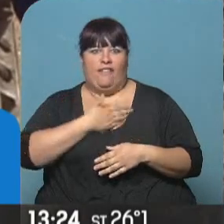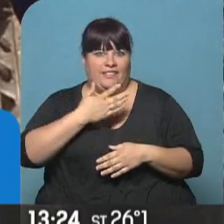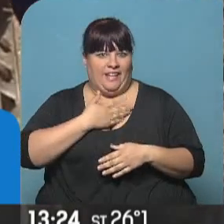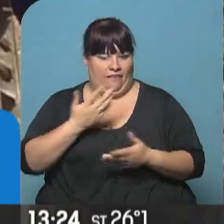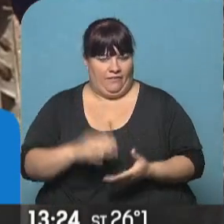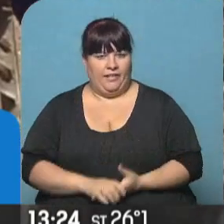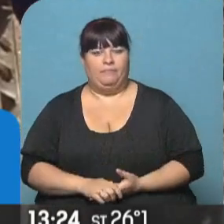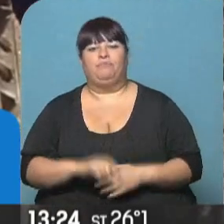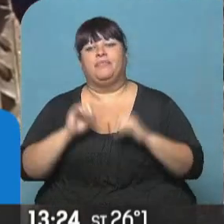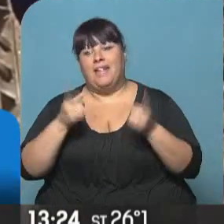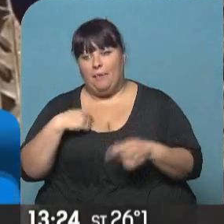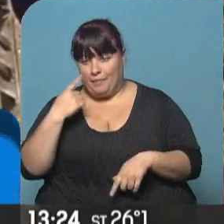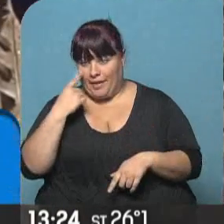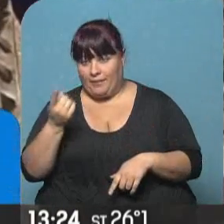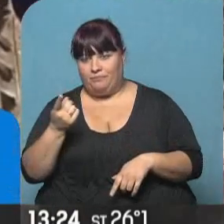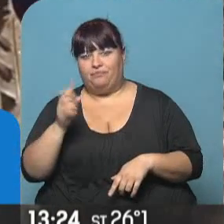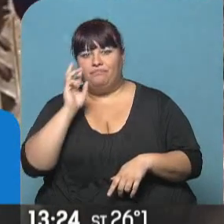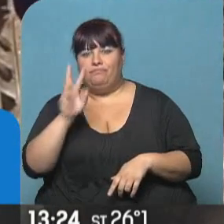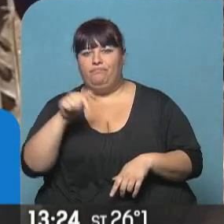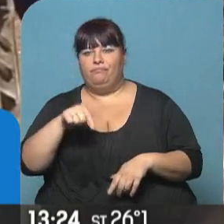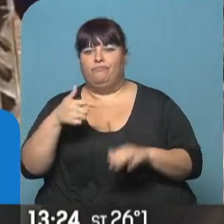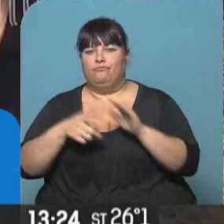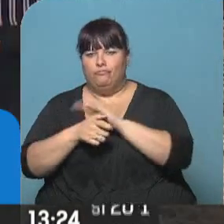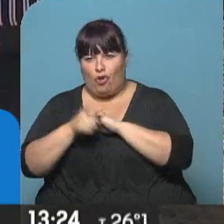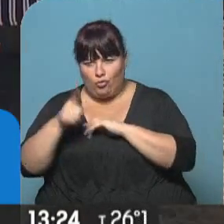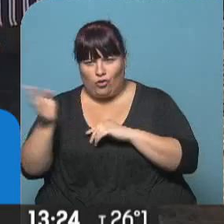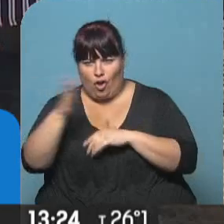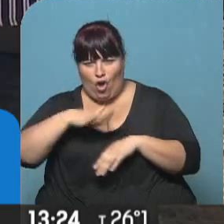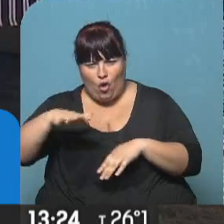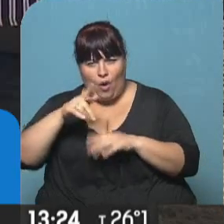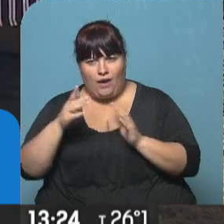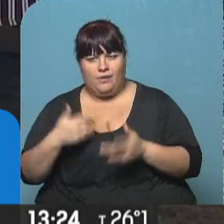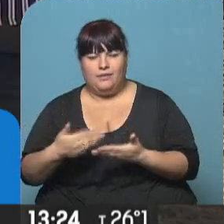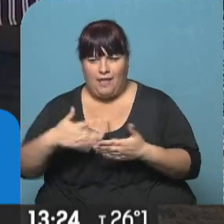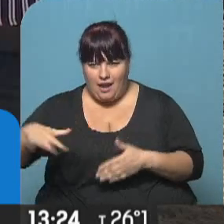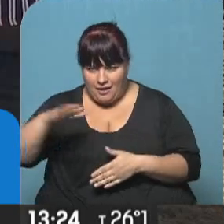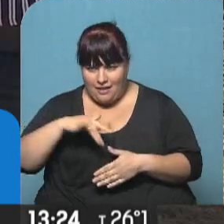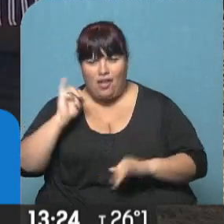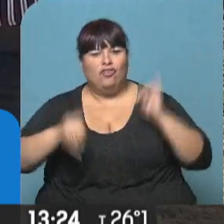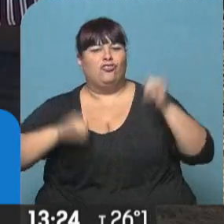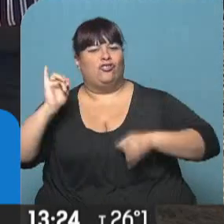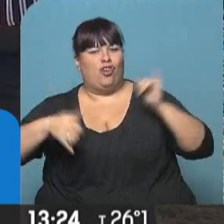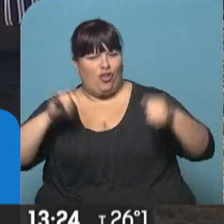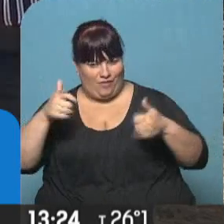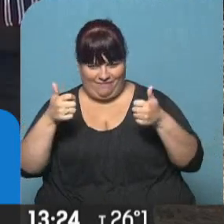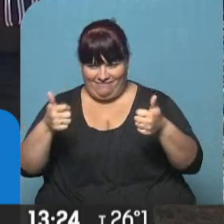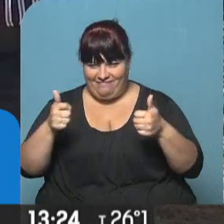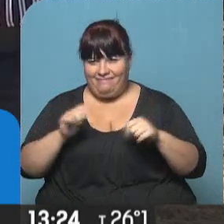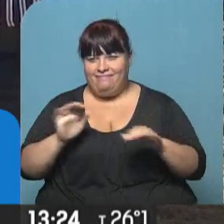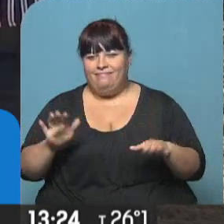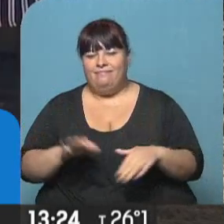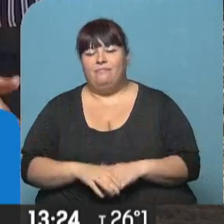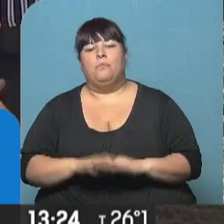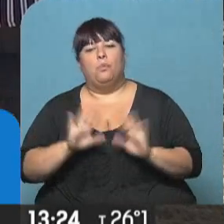y también creo que viene acá de tortugas no son todos de por acá muy bien muy bien